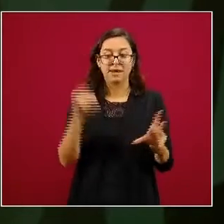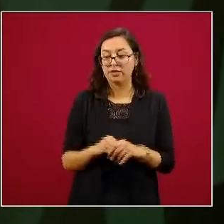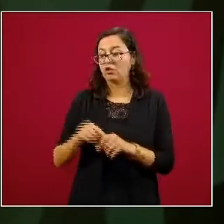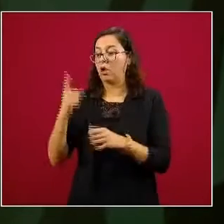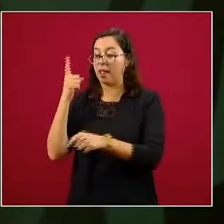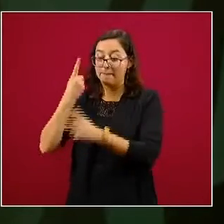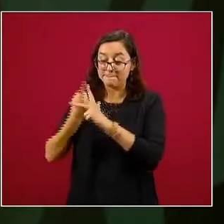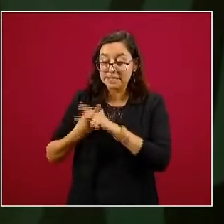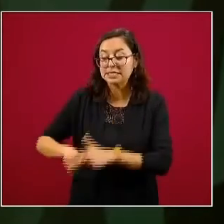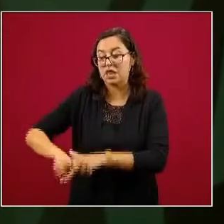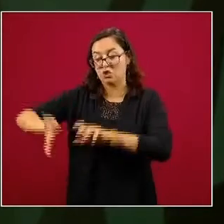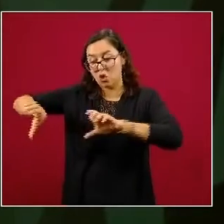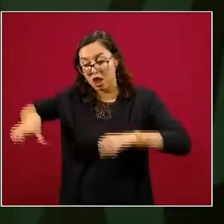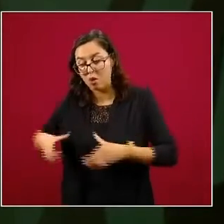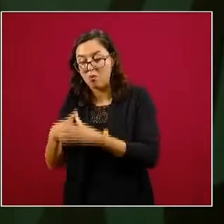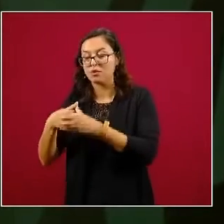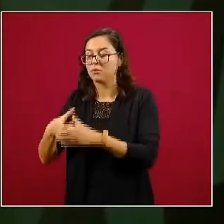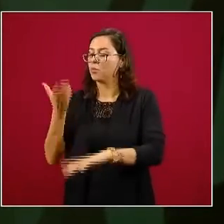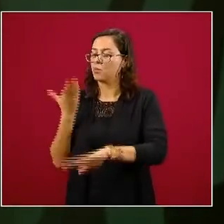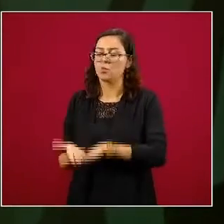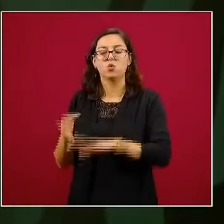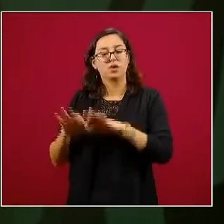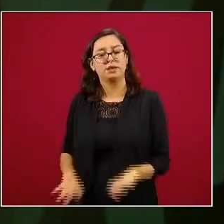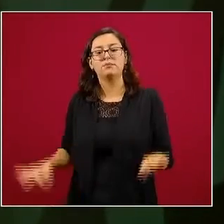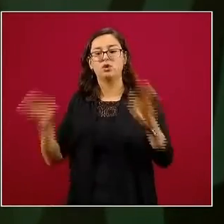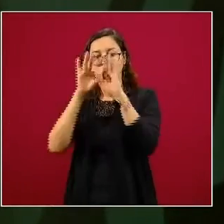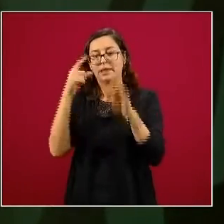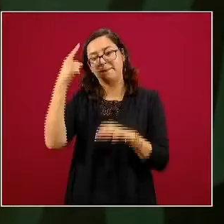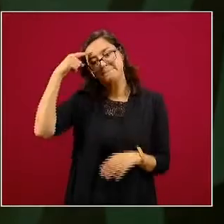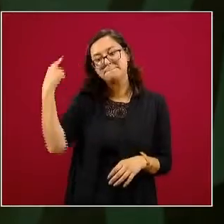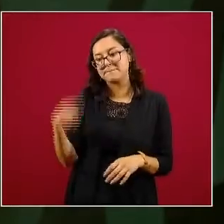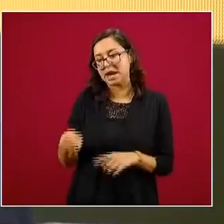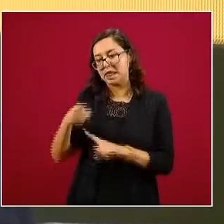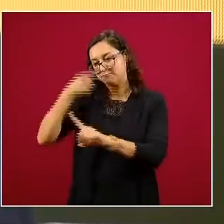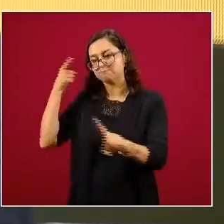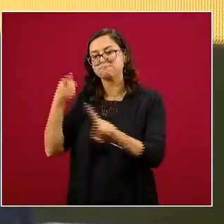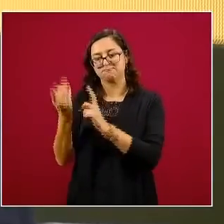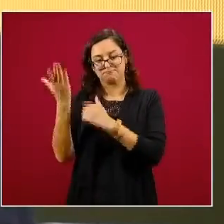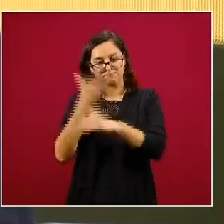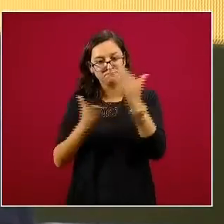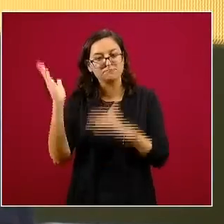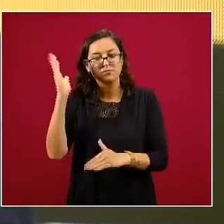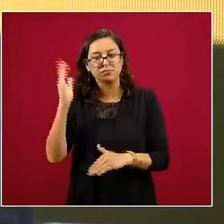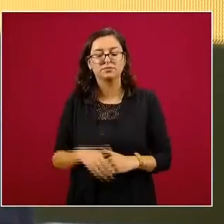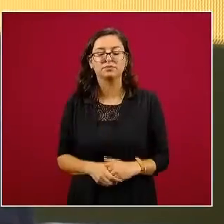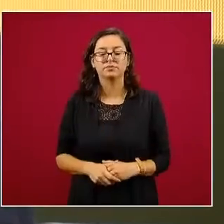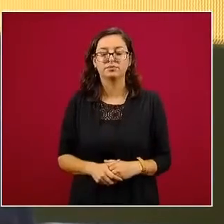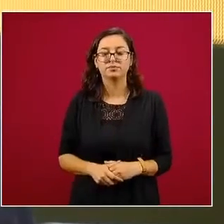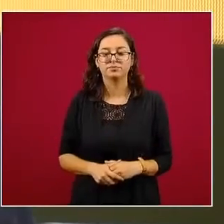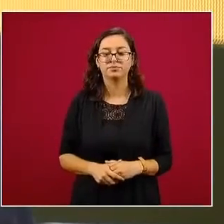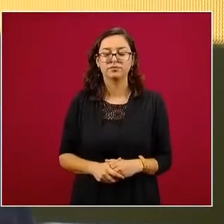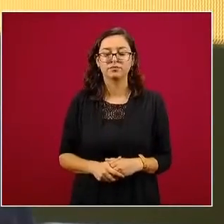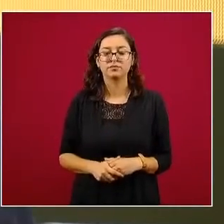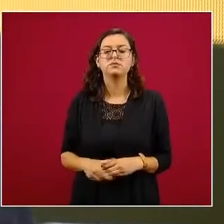ejemplo, la vacunación, que no debemos dejar caer. En otros países, como fue el caso de China